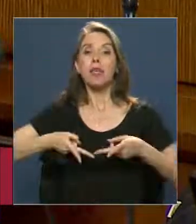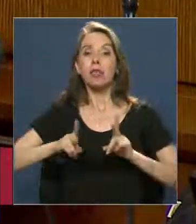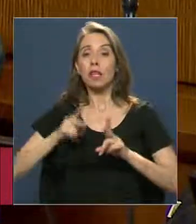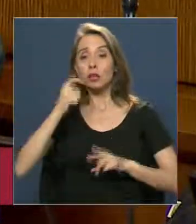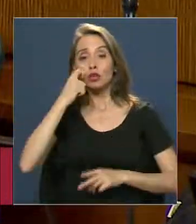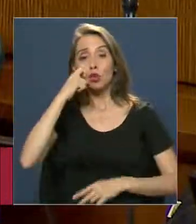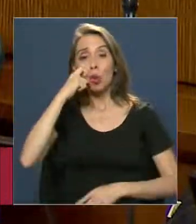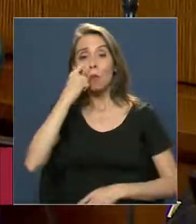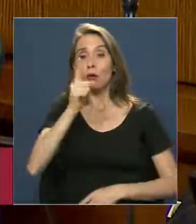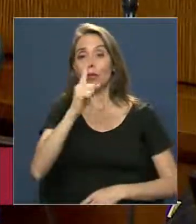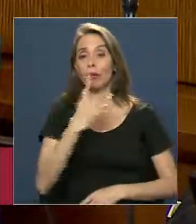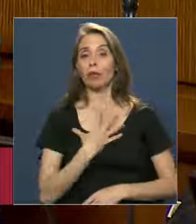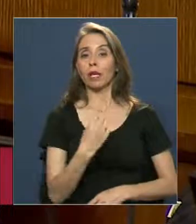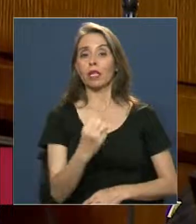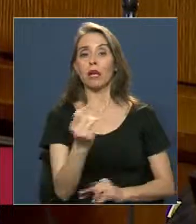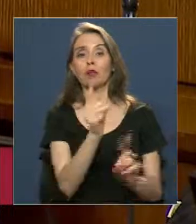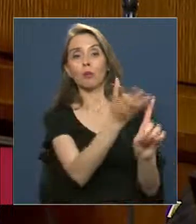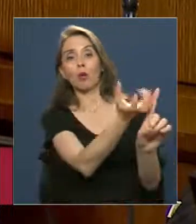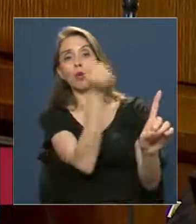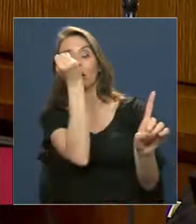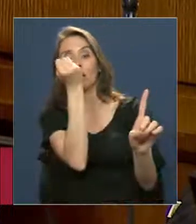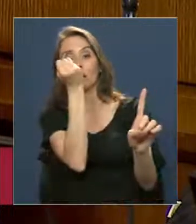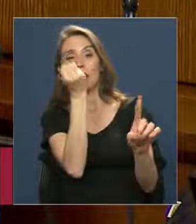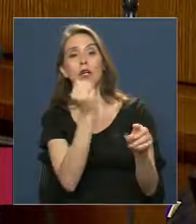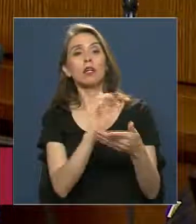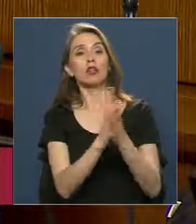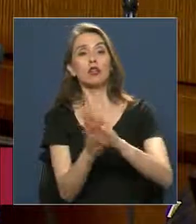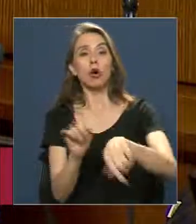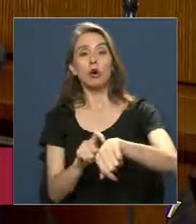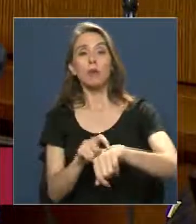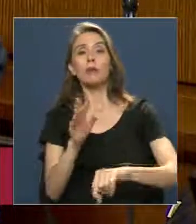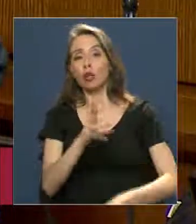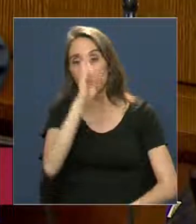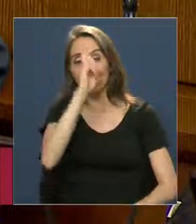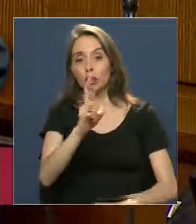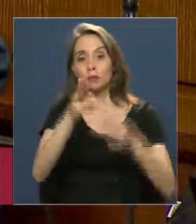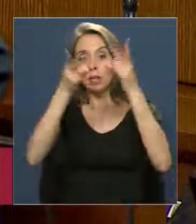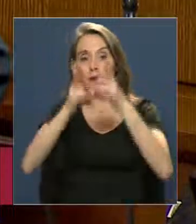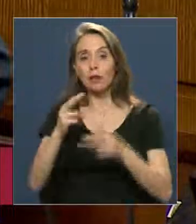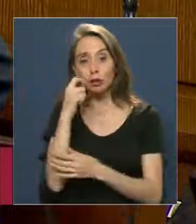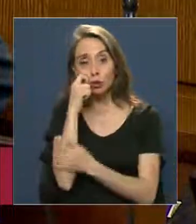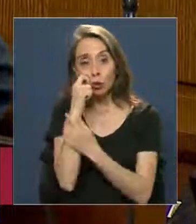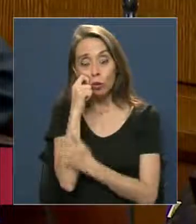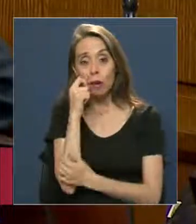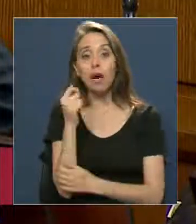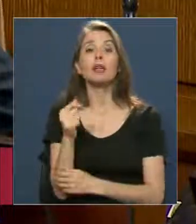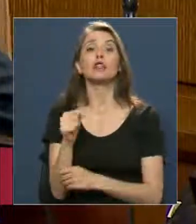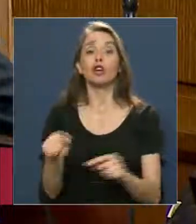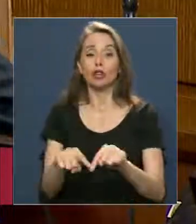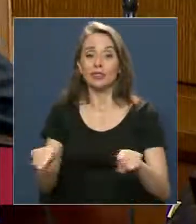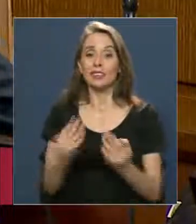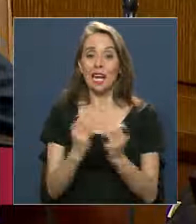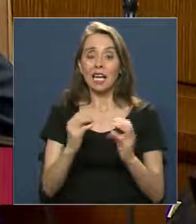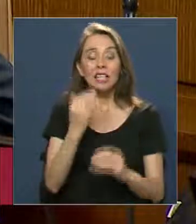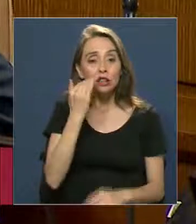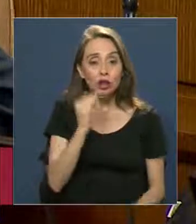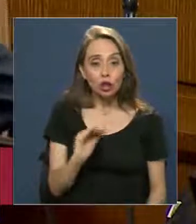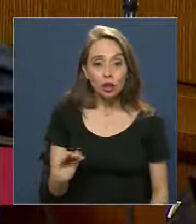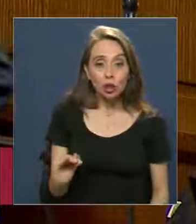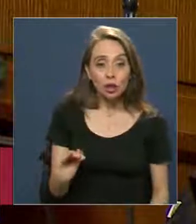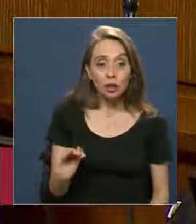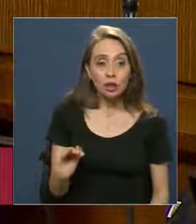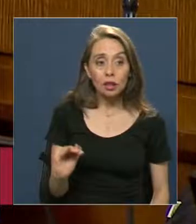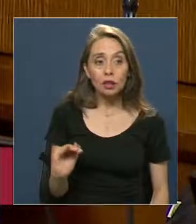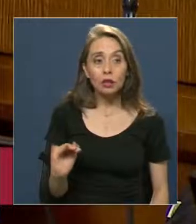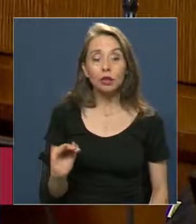pueden dejar de respetar en ningún momento. Los derechos humanos tienen que estar en el aula de clase del niño que está ya